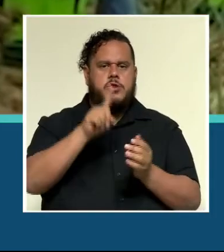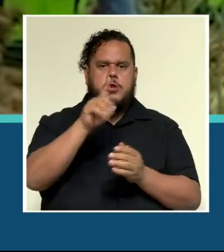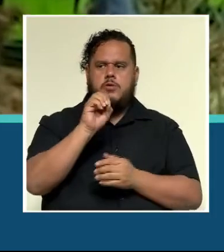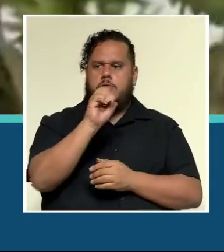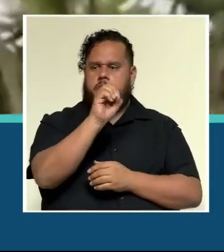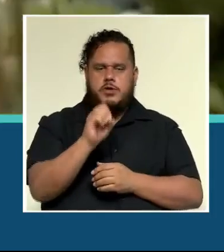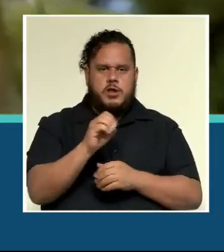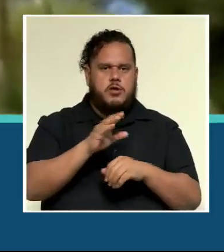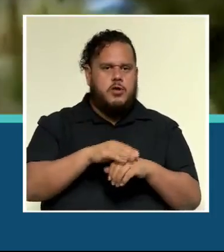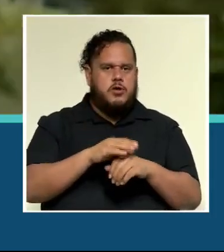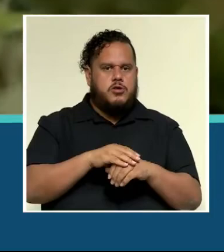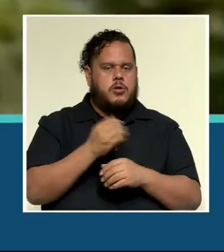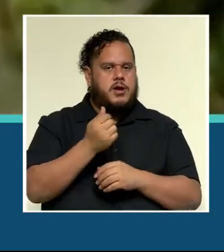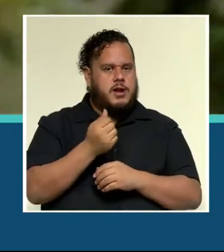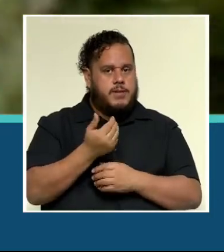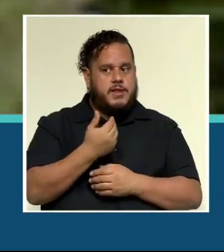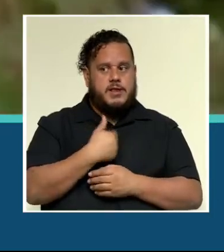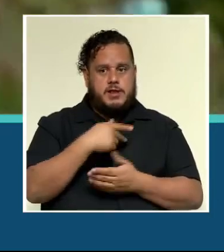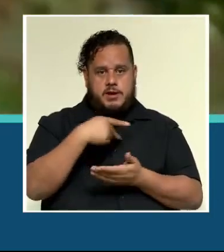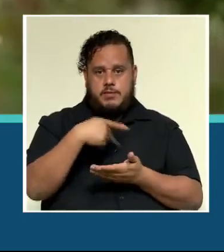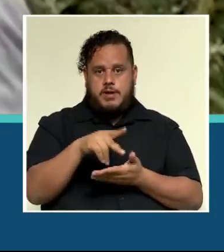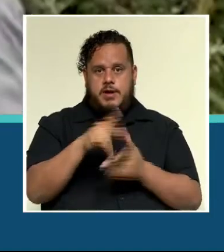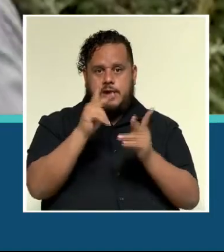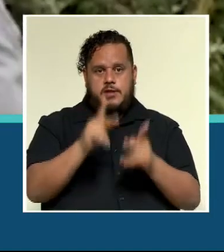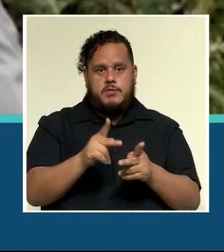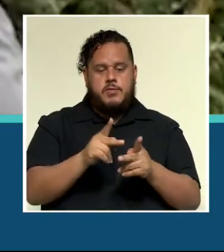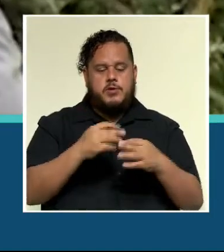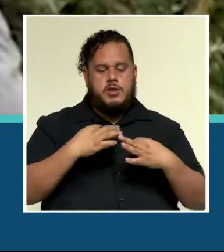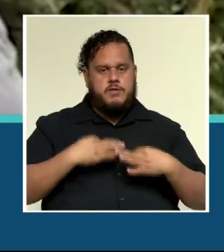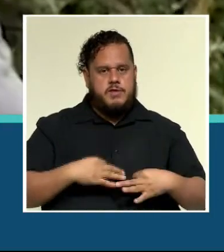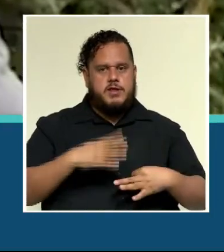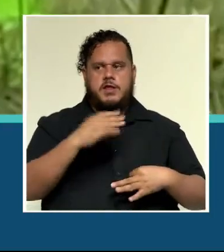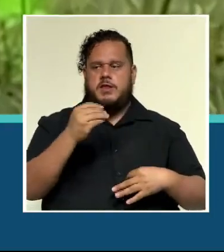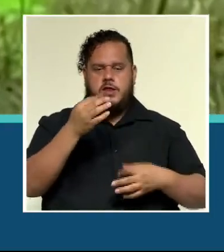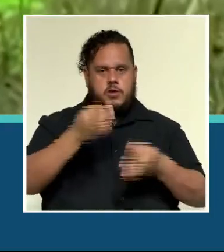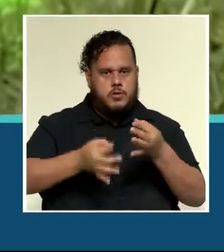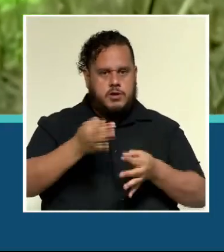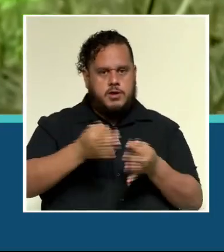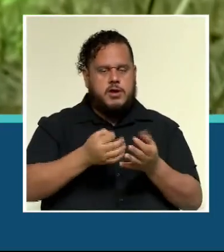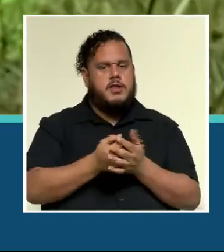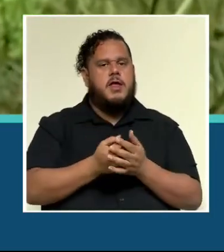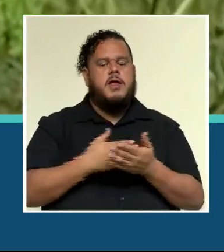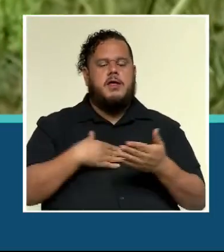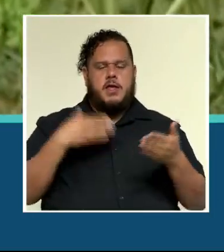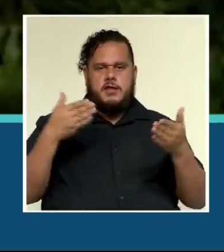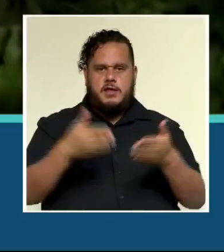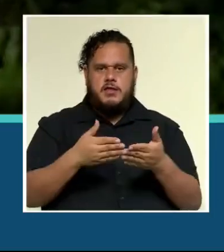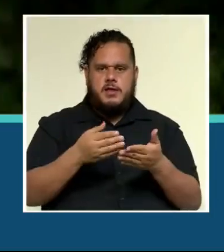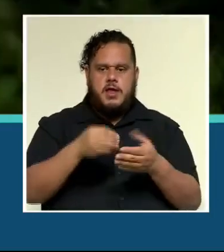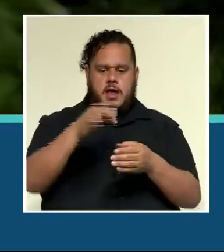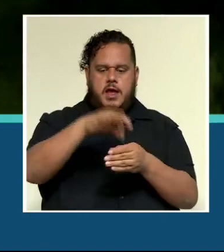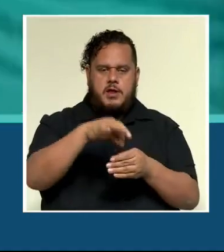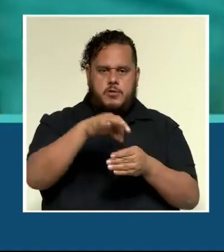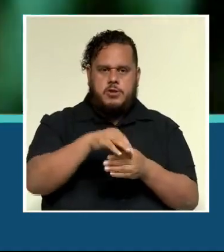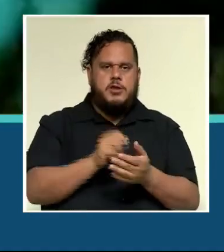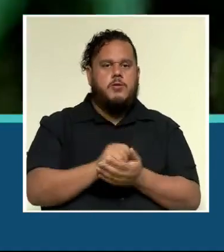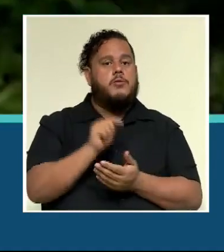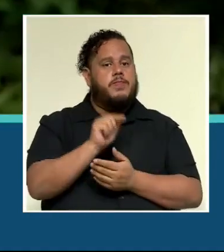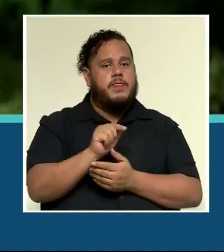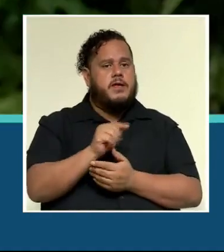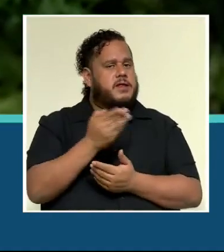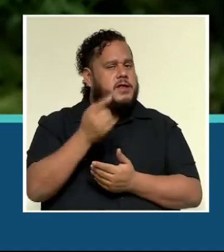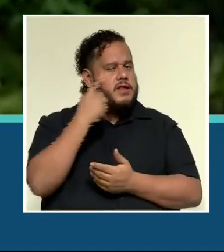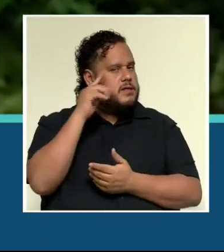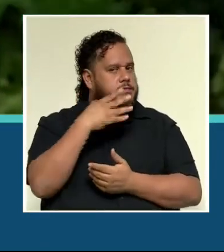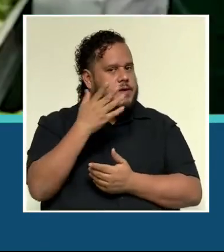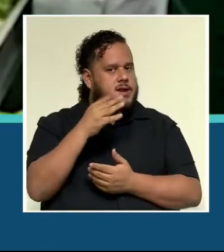las utilidades que tendrían que pagar las personas físicas y jurídicas que se dediquen al cultivo, el cual sería para